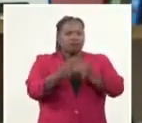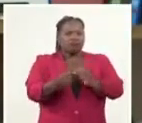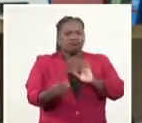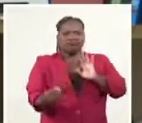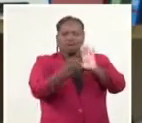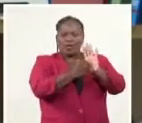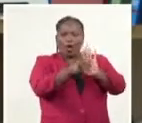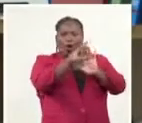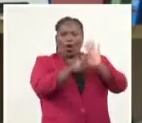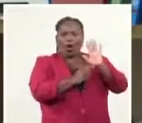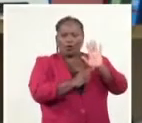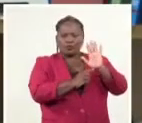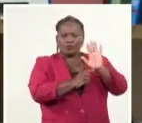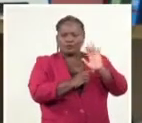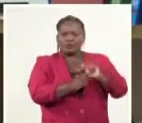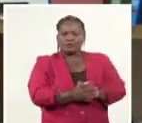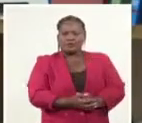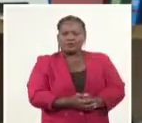muy, muy,